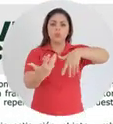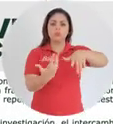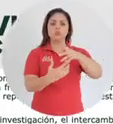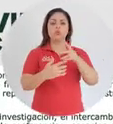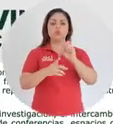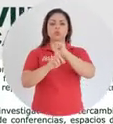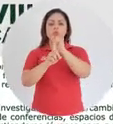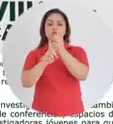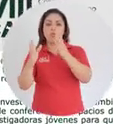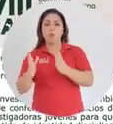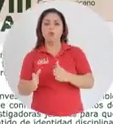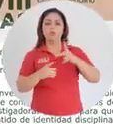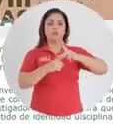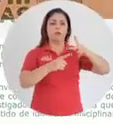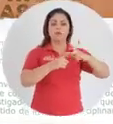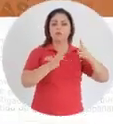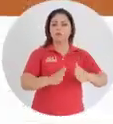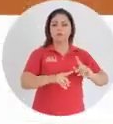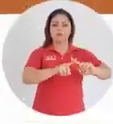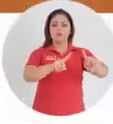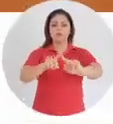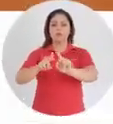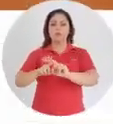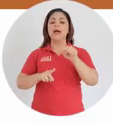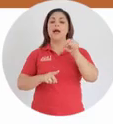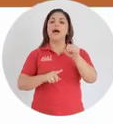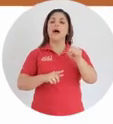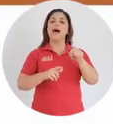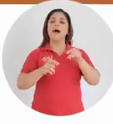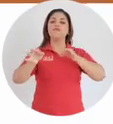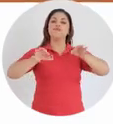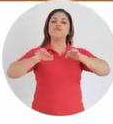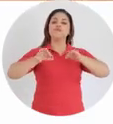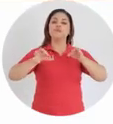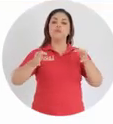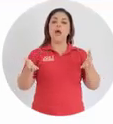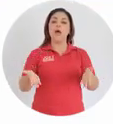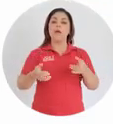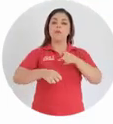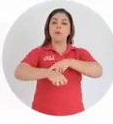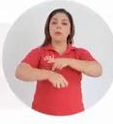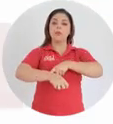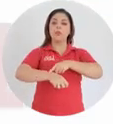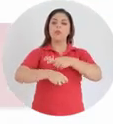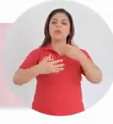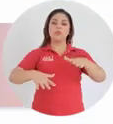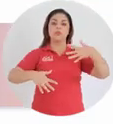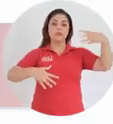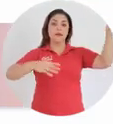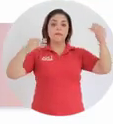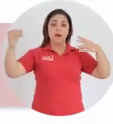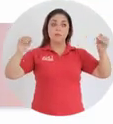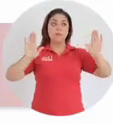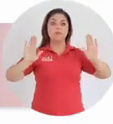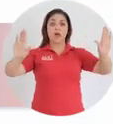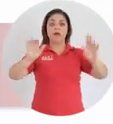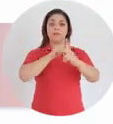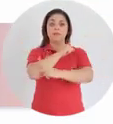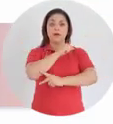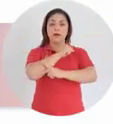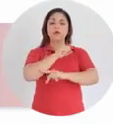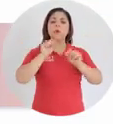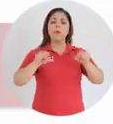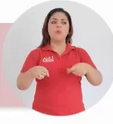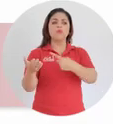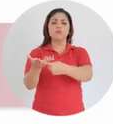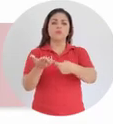profesionales donde destacan el momento que está viviendo la región y luego retornan a sus países y permiten poner